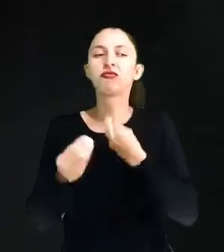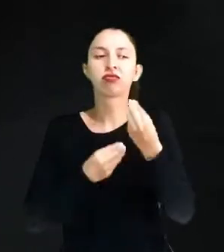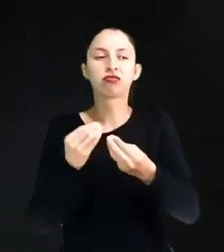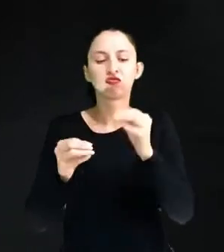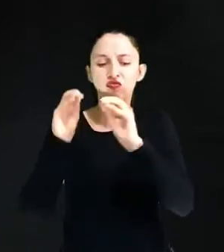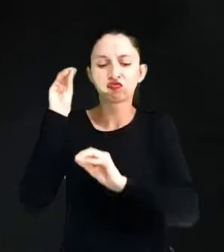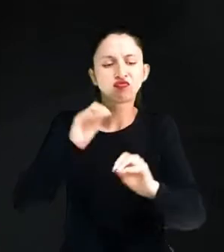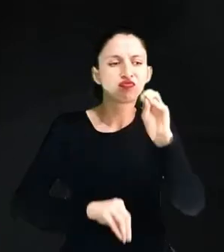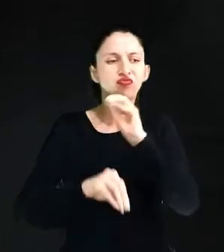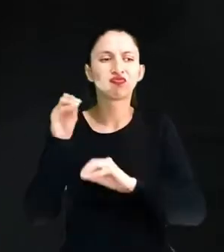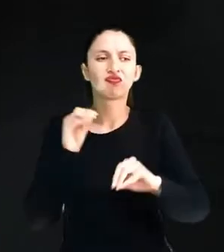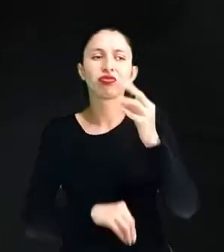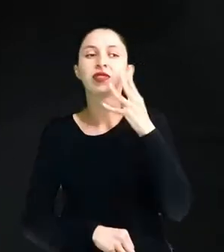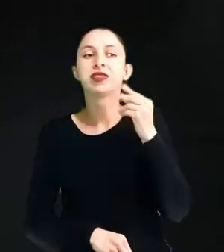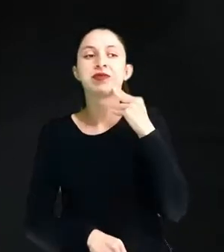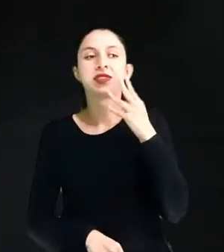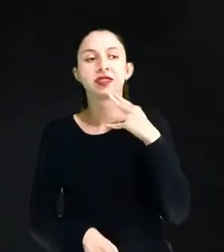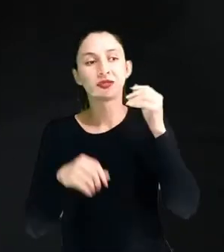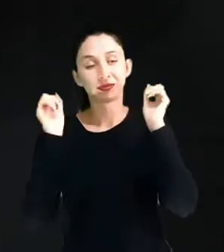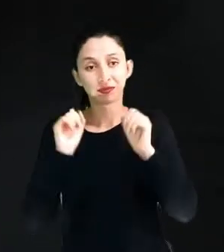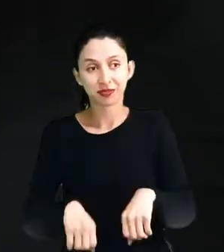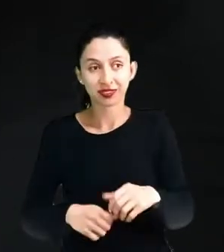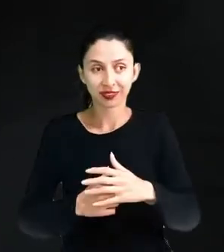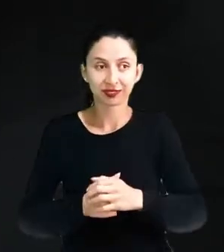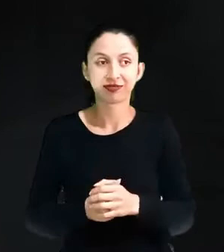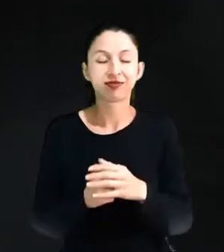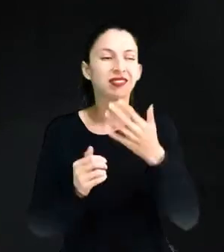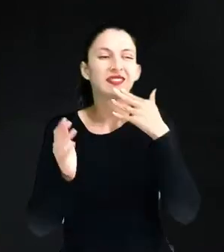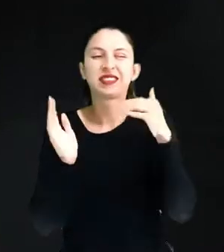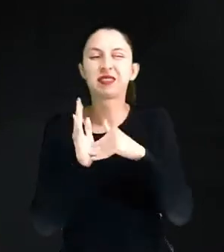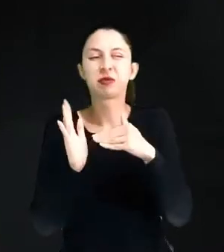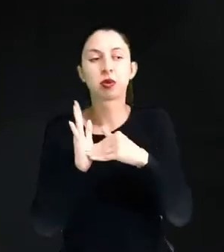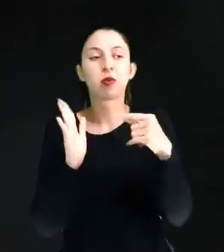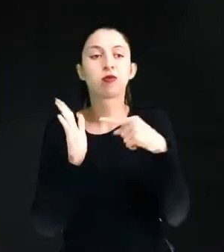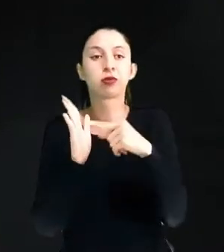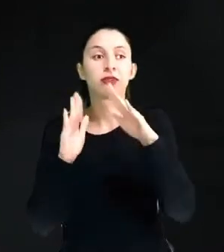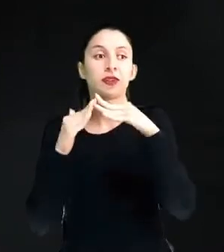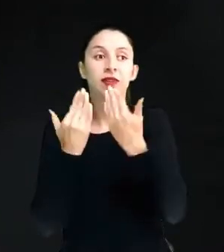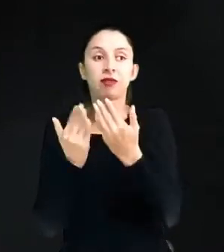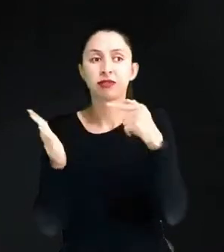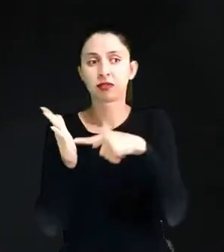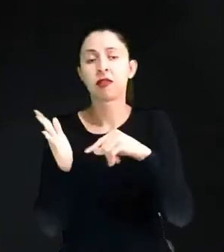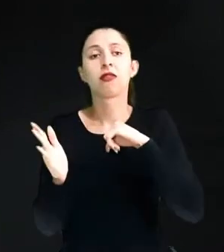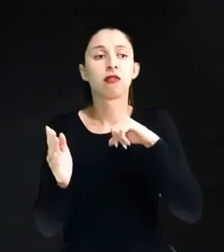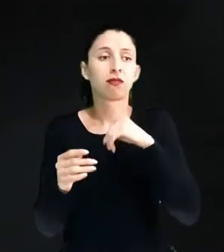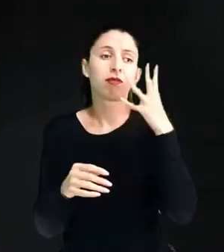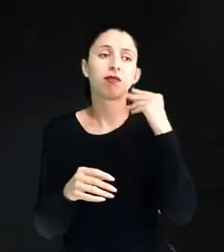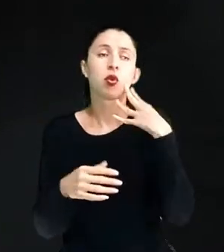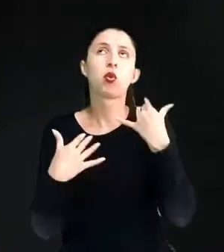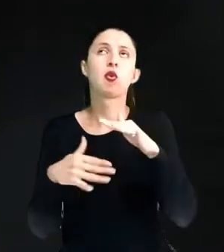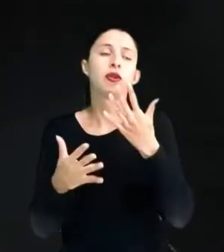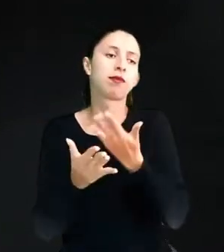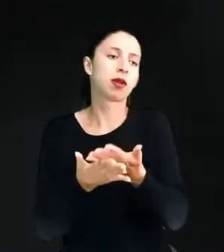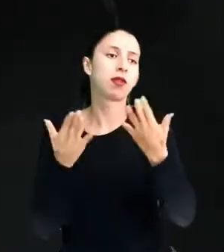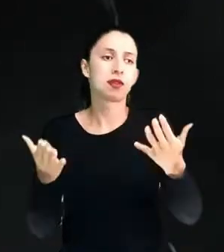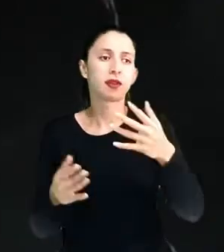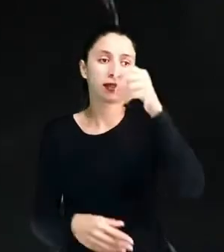sistematizar también las experiencias y poderlas consolidar en este documento. Por ejemplo, en este documento tenemos la experiencia de unos